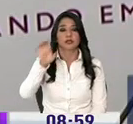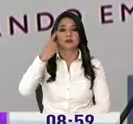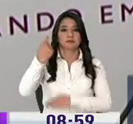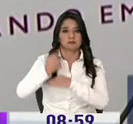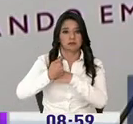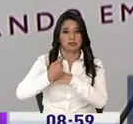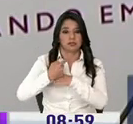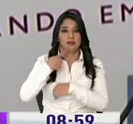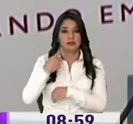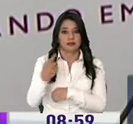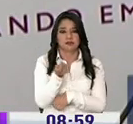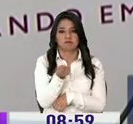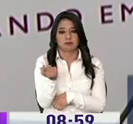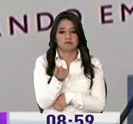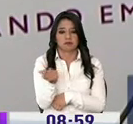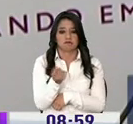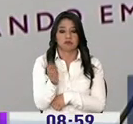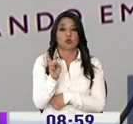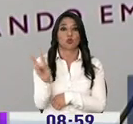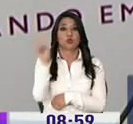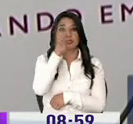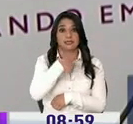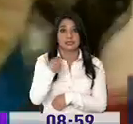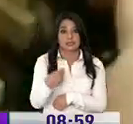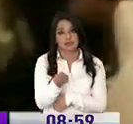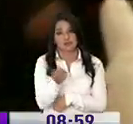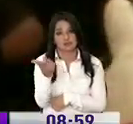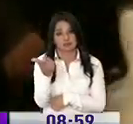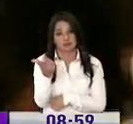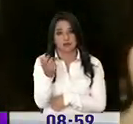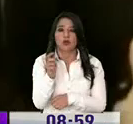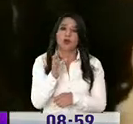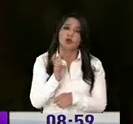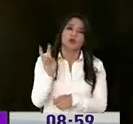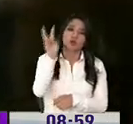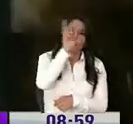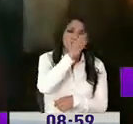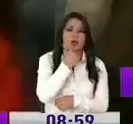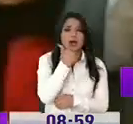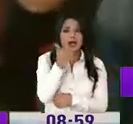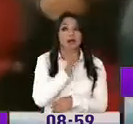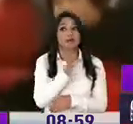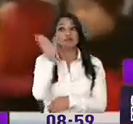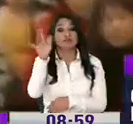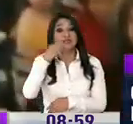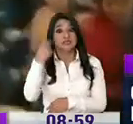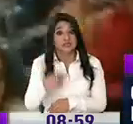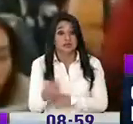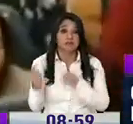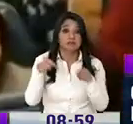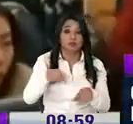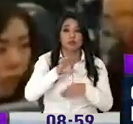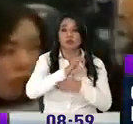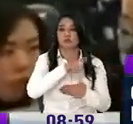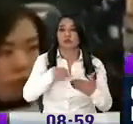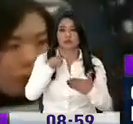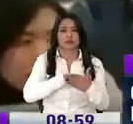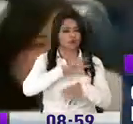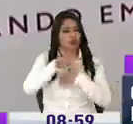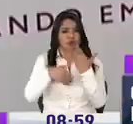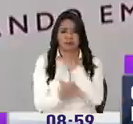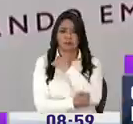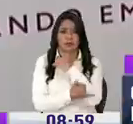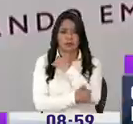sacar los turistas de China por los tours y circuitos que tenía establecidos. Sobre esto se ha tomado medidas en todos los países. Se